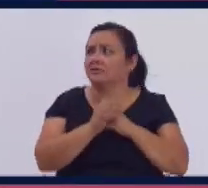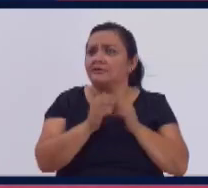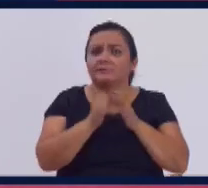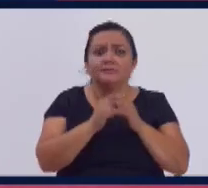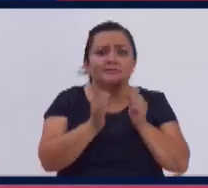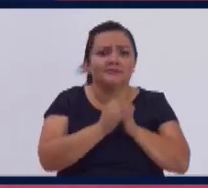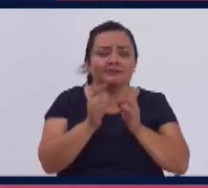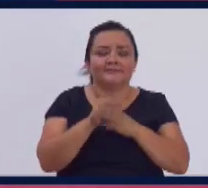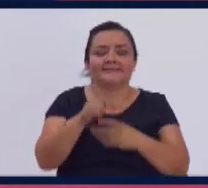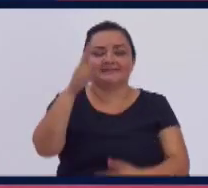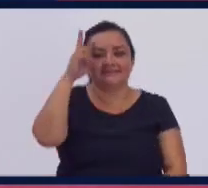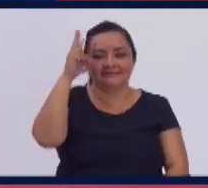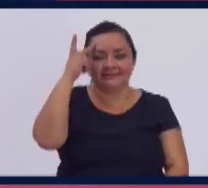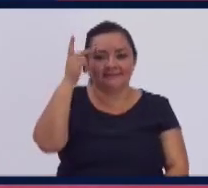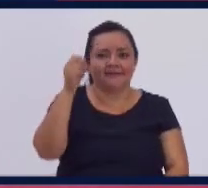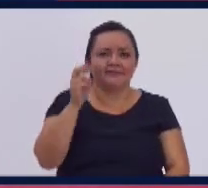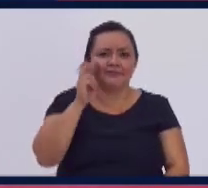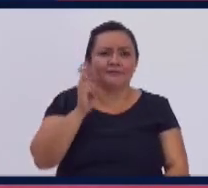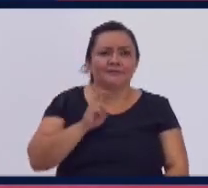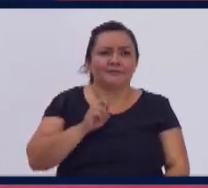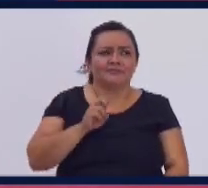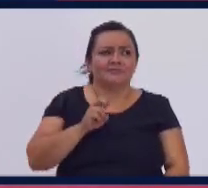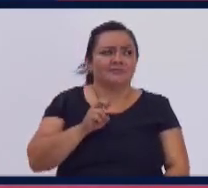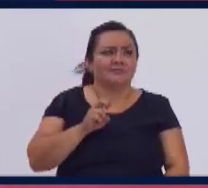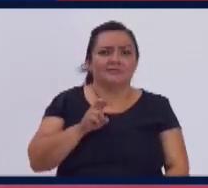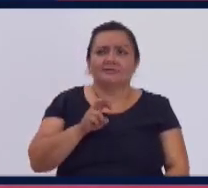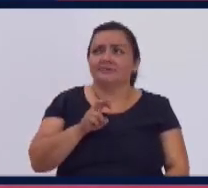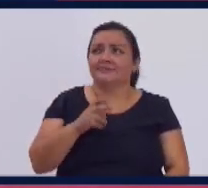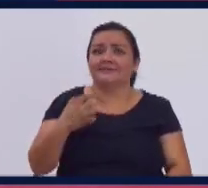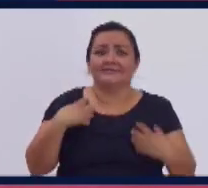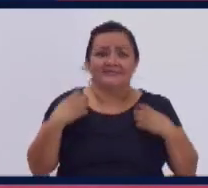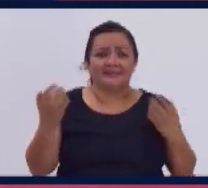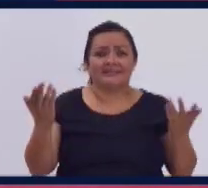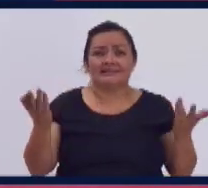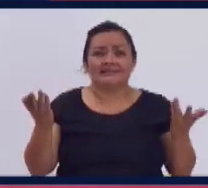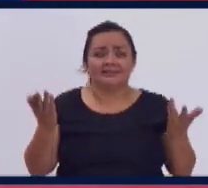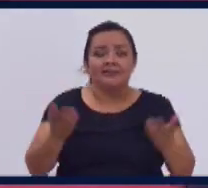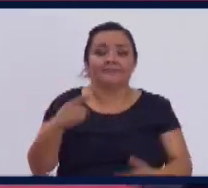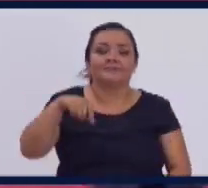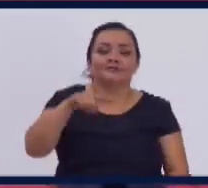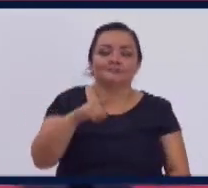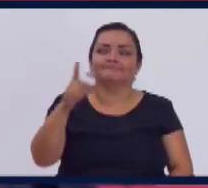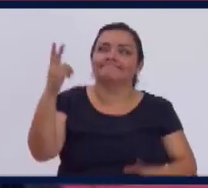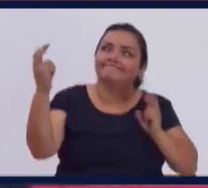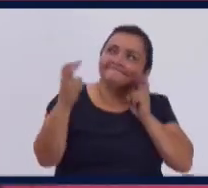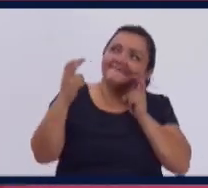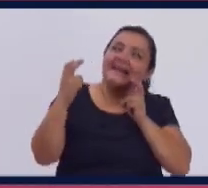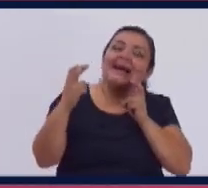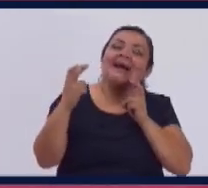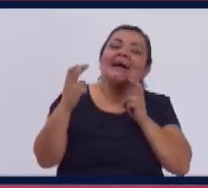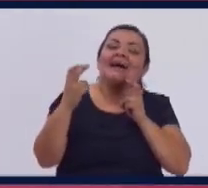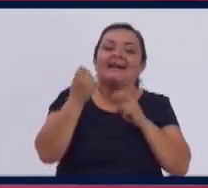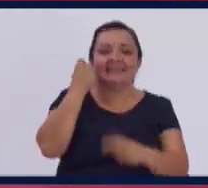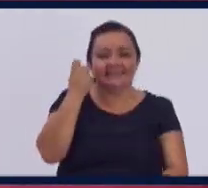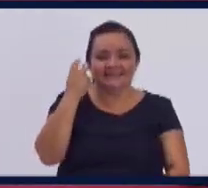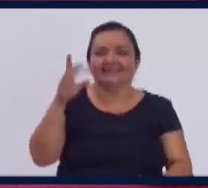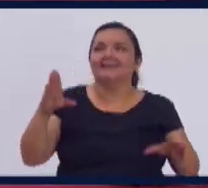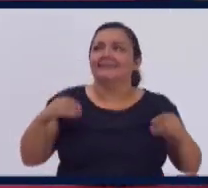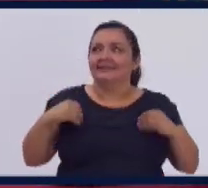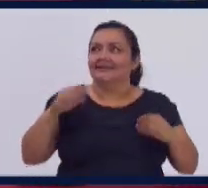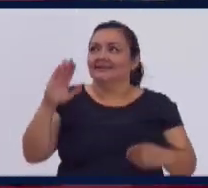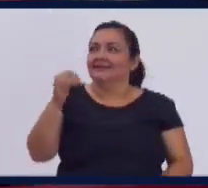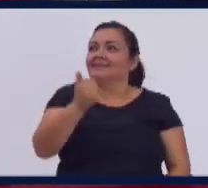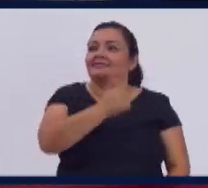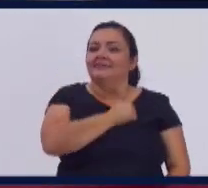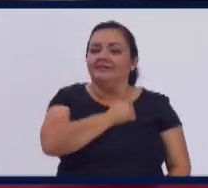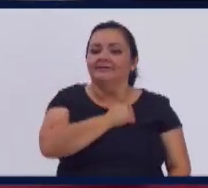caminando en la ruta, en el path equivocado de tu vida. Pero cuando te entiendes con Dios y aceptas el reto de Dios y